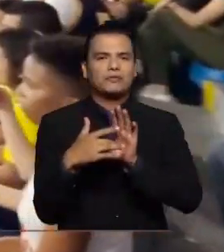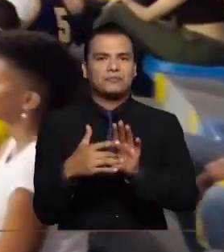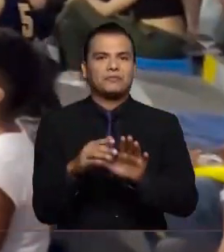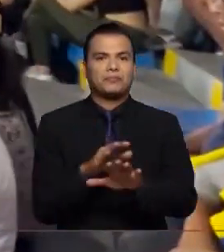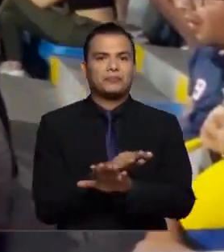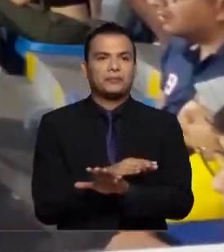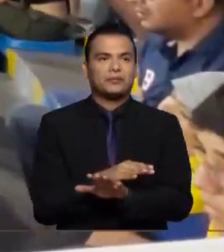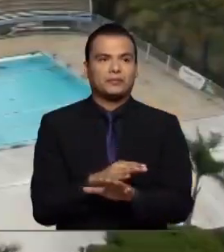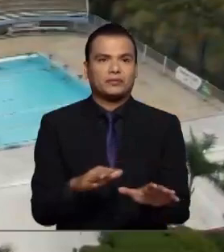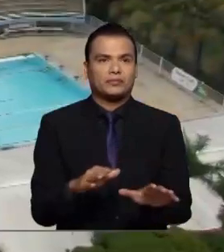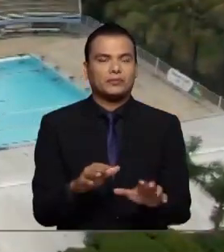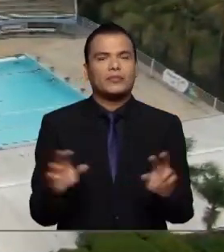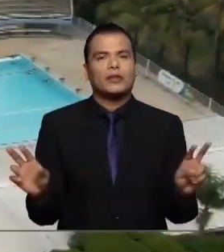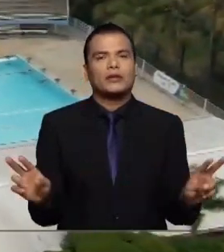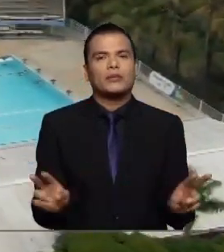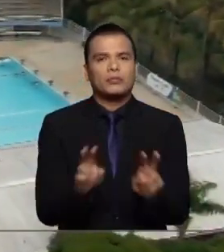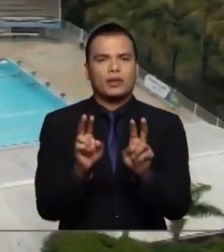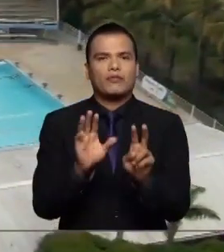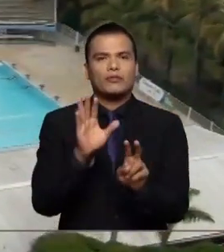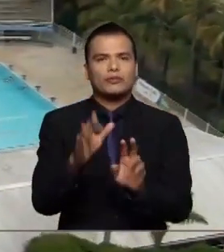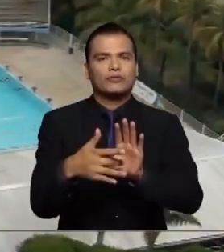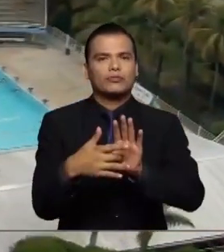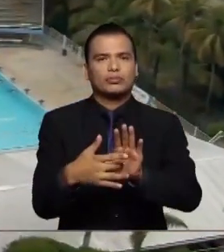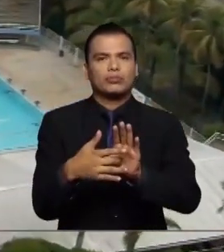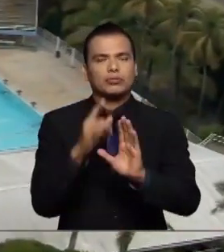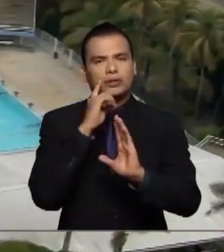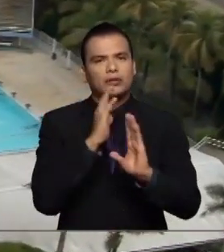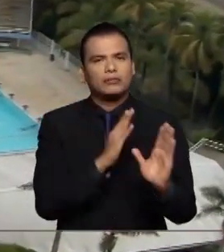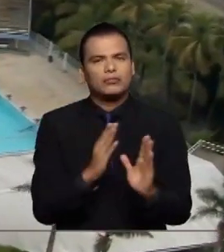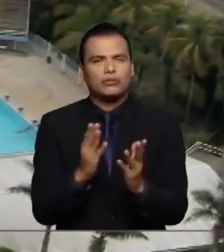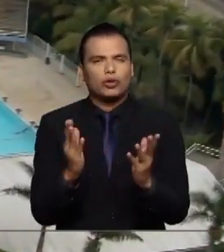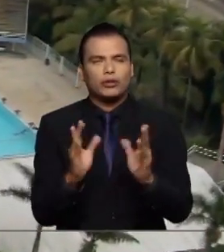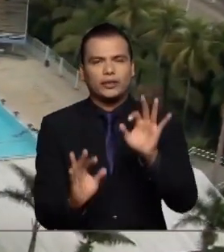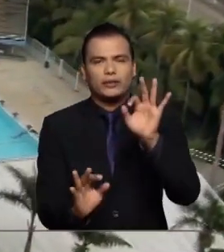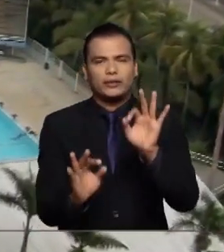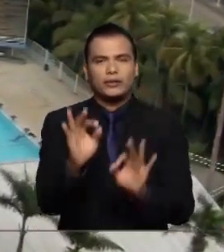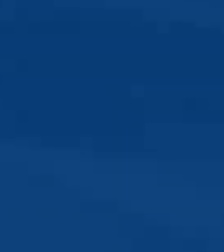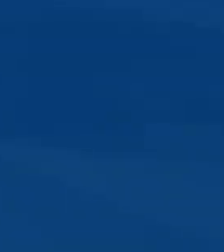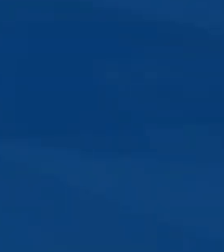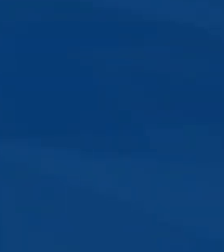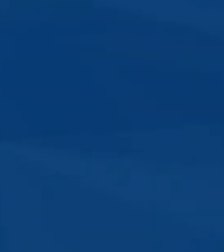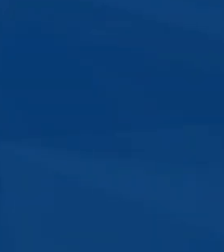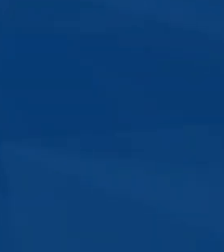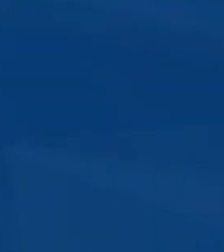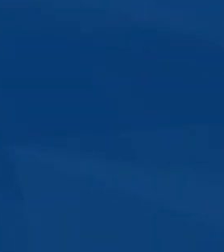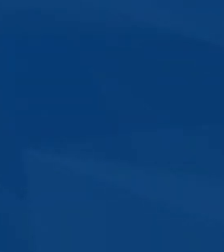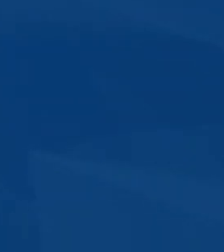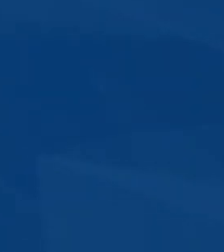emociones de este y 11 compromisos más del sudamericano por la pantalla de Telepacífico.